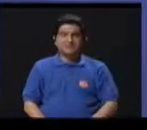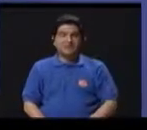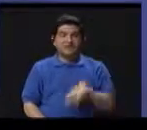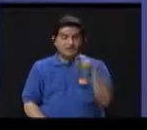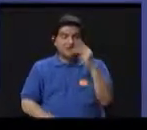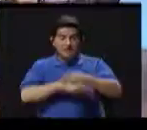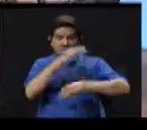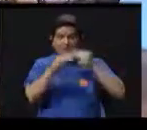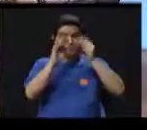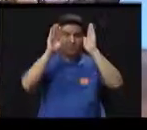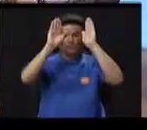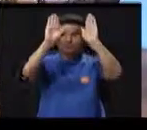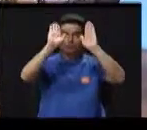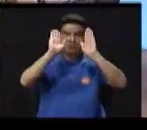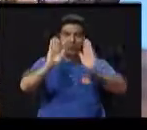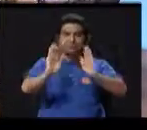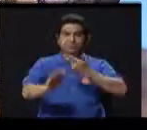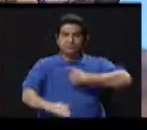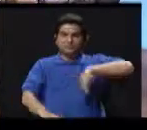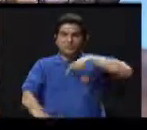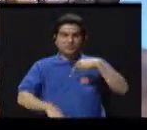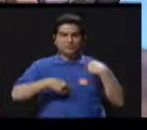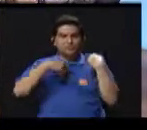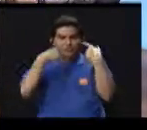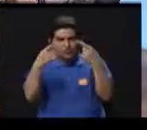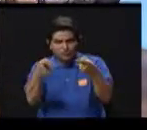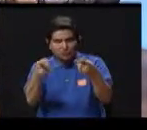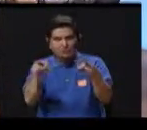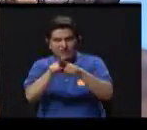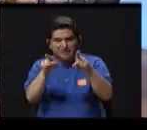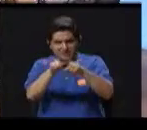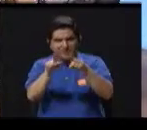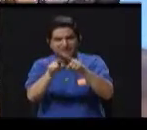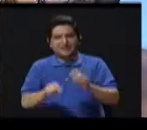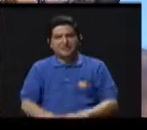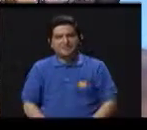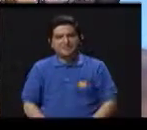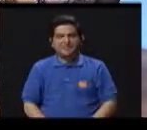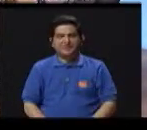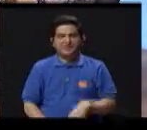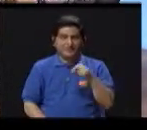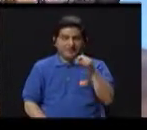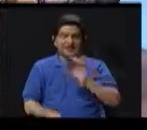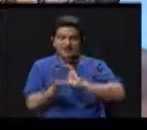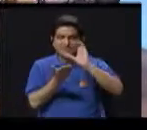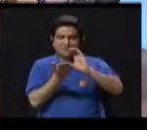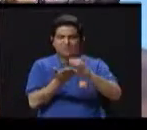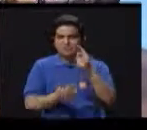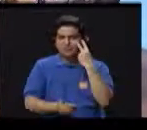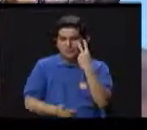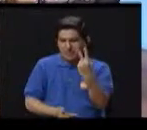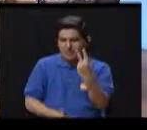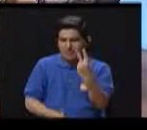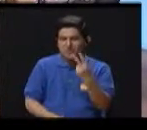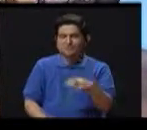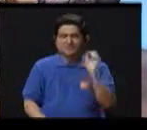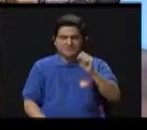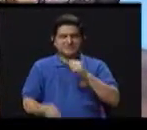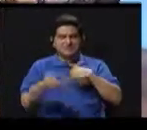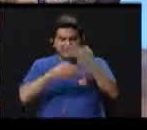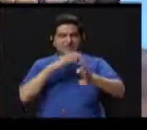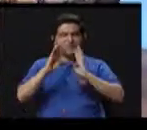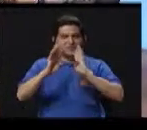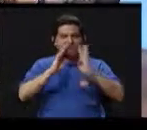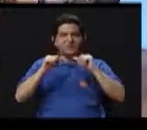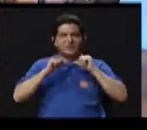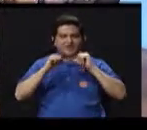Y en fin, es un mundo maravilloso que nos lleva realmente al que nos lleva este corto. ¿Qué tal si lo vemos? Veámoslo